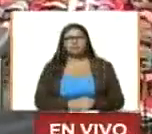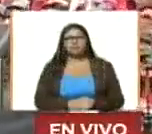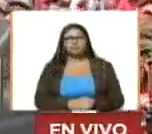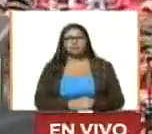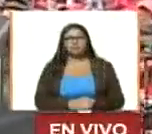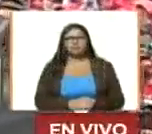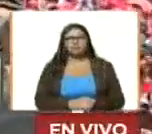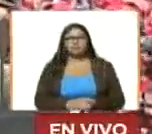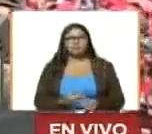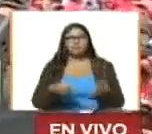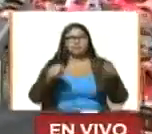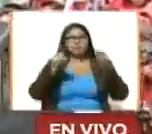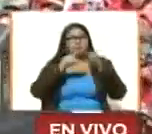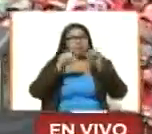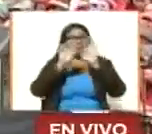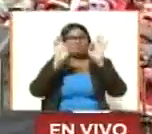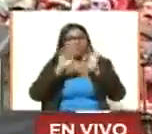De igual manera,